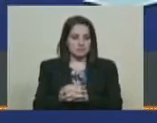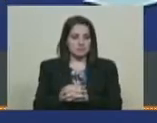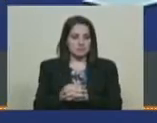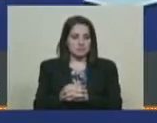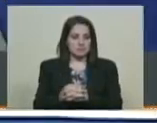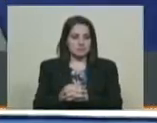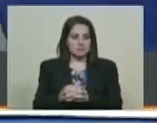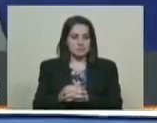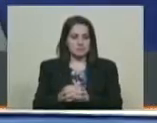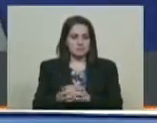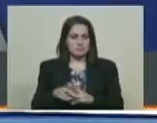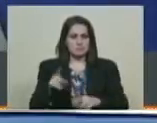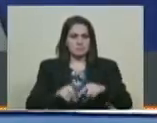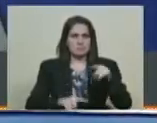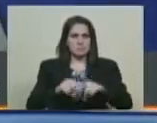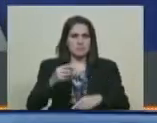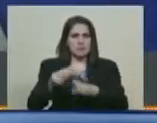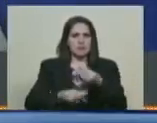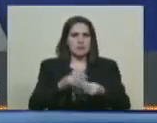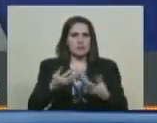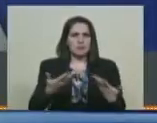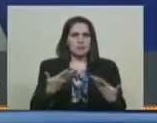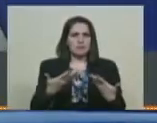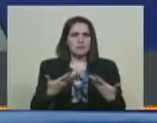de Chávez, Nicolás Maduro Moro.